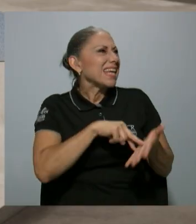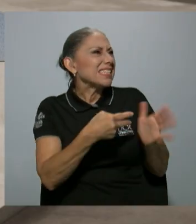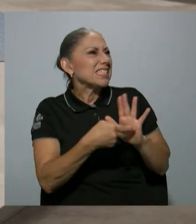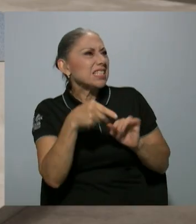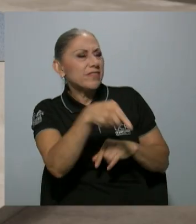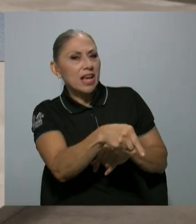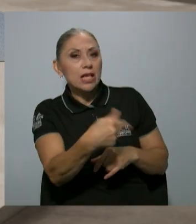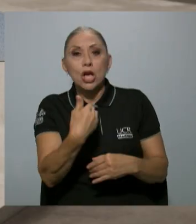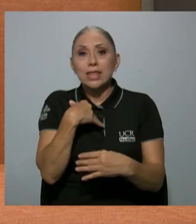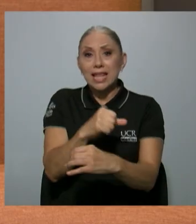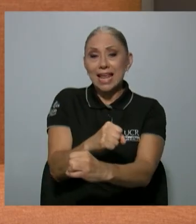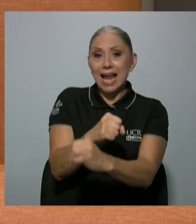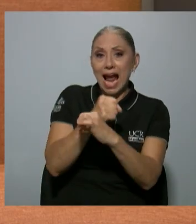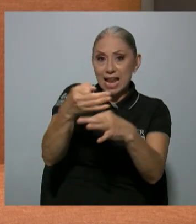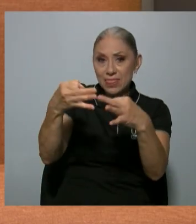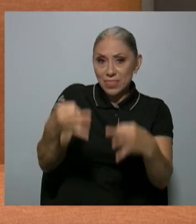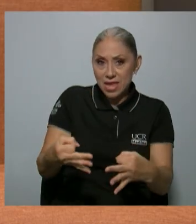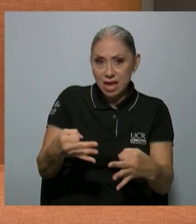tipo